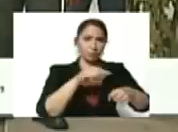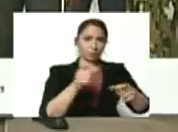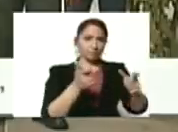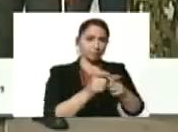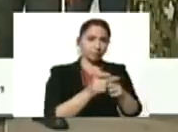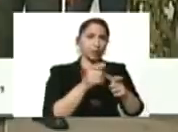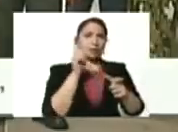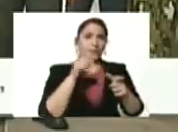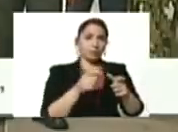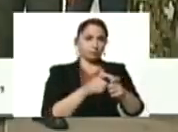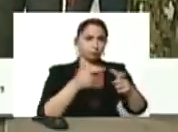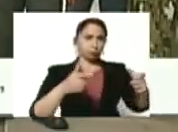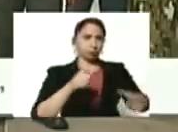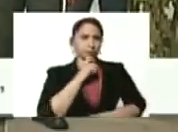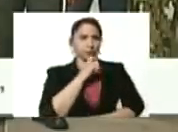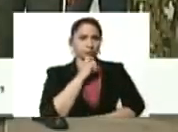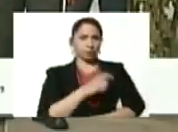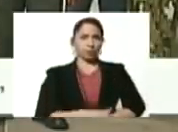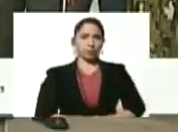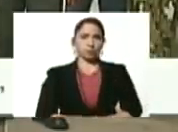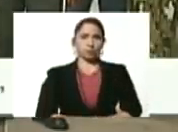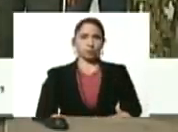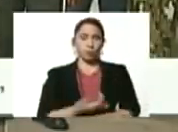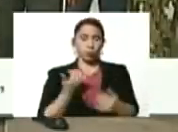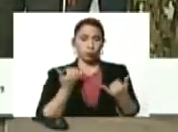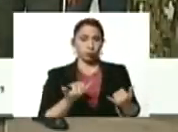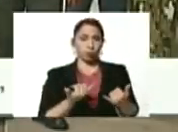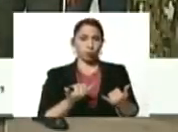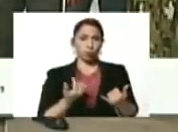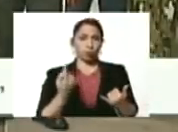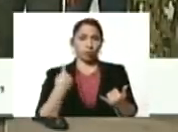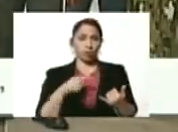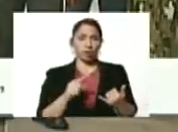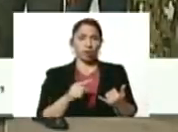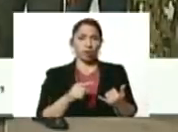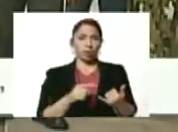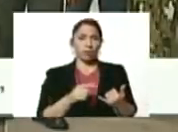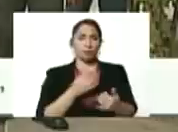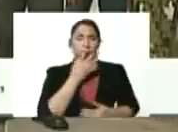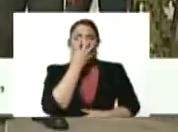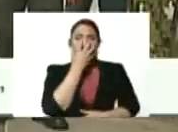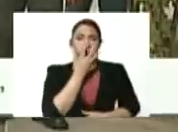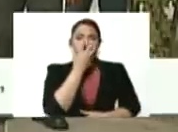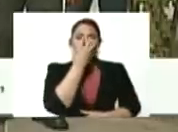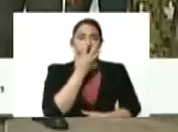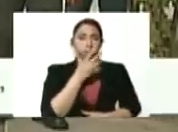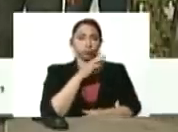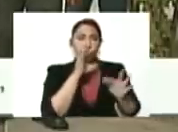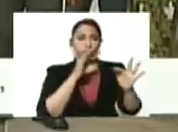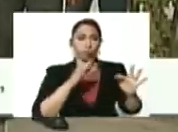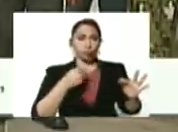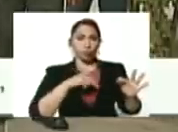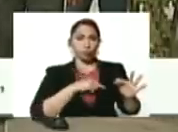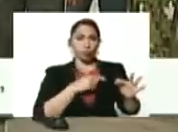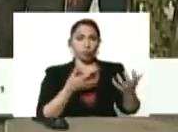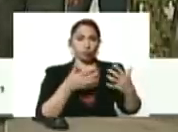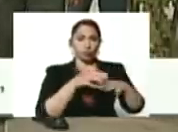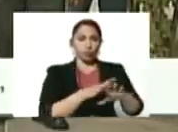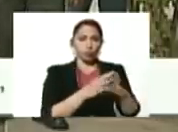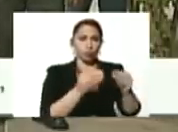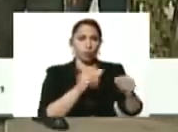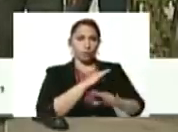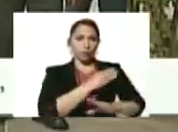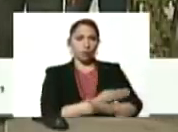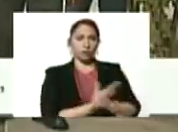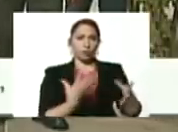y alta complejidad. Tenemos en este momento un área del triaje respiratorio y de esta manera vamos a integrar toda esta fuerza con